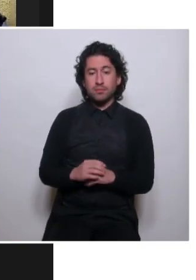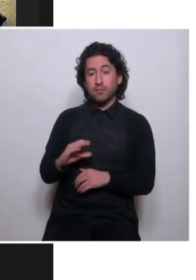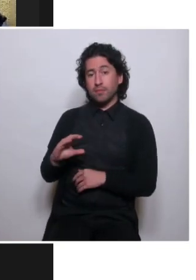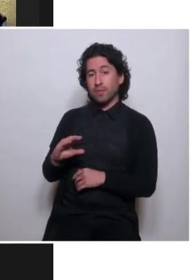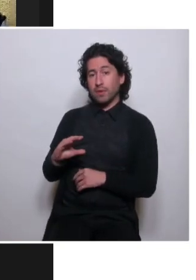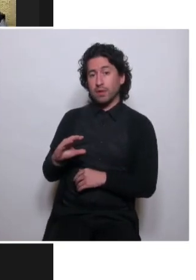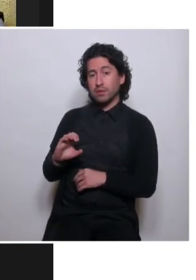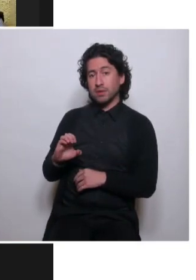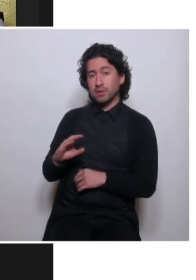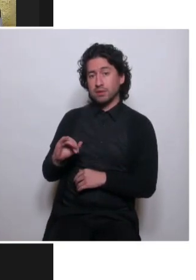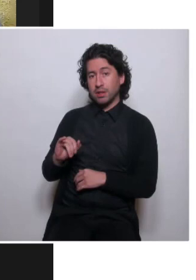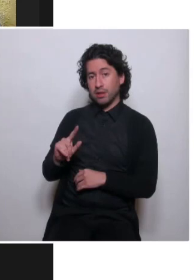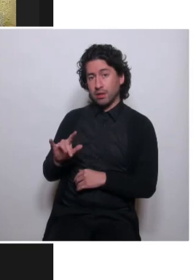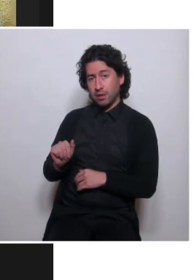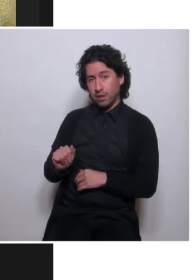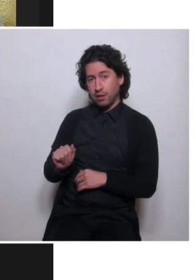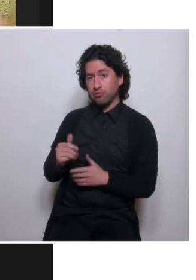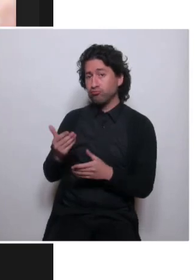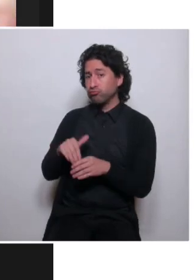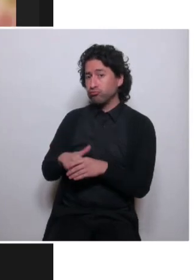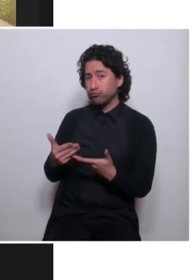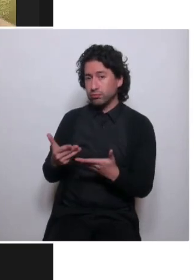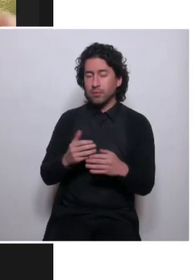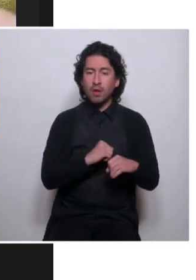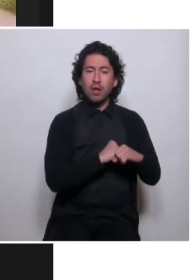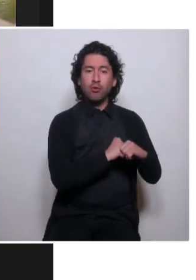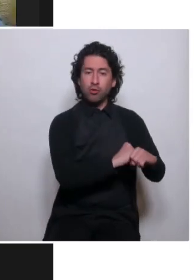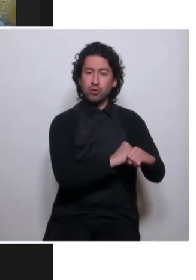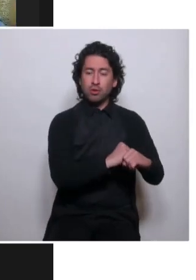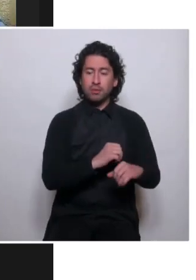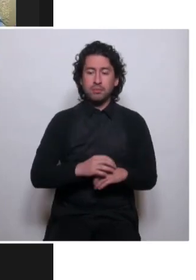Cecilia Uvilla, ¿cómo vota usted? En contra.